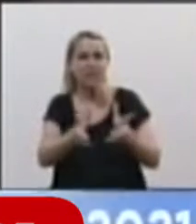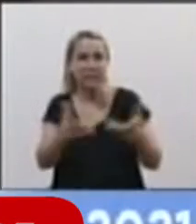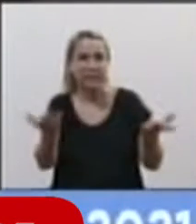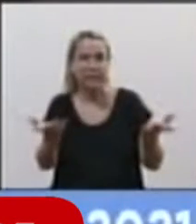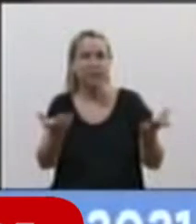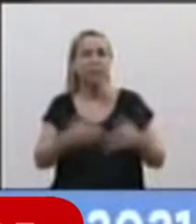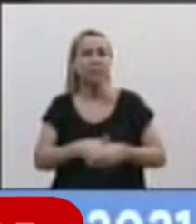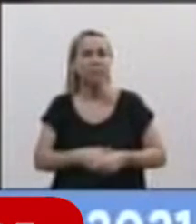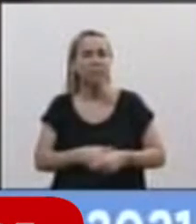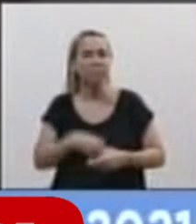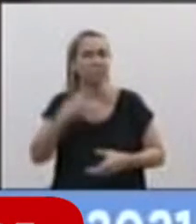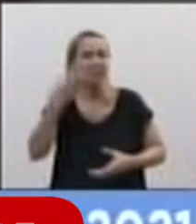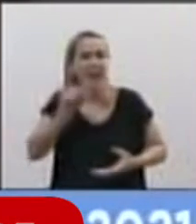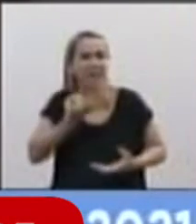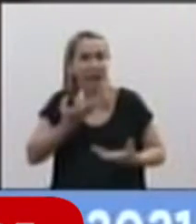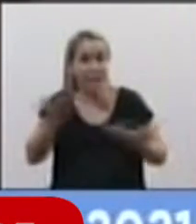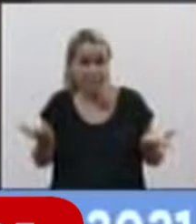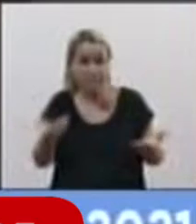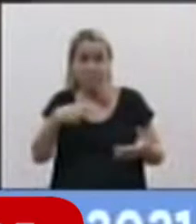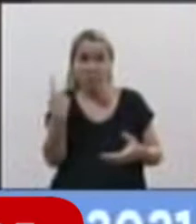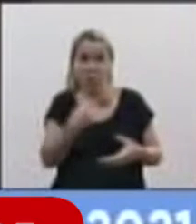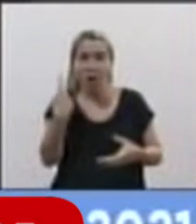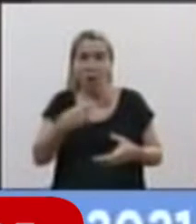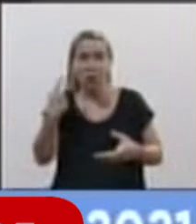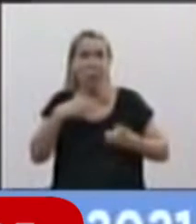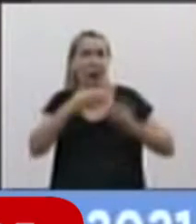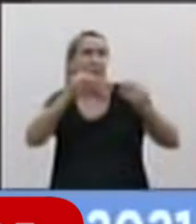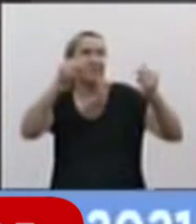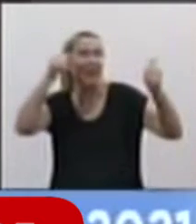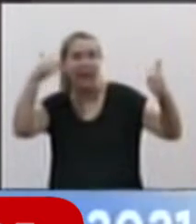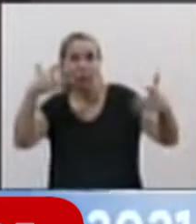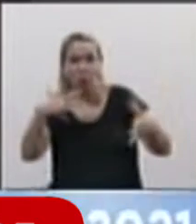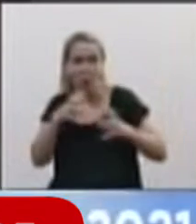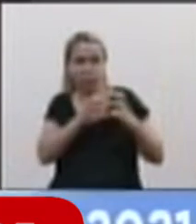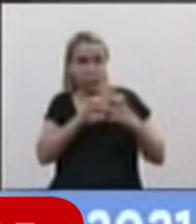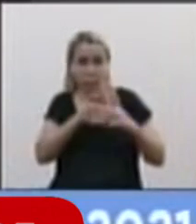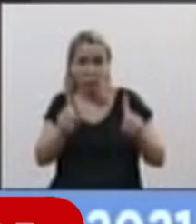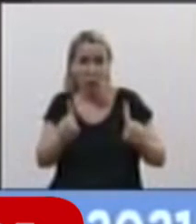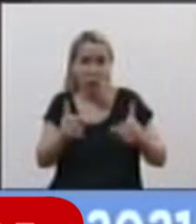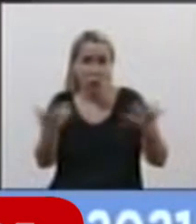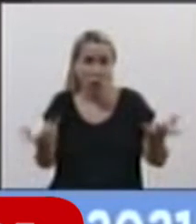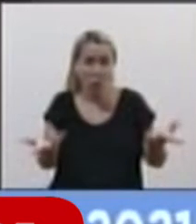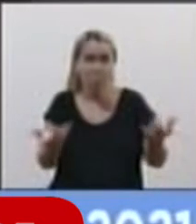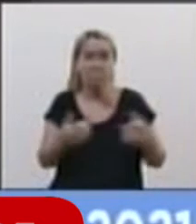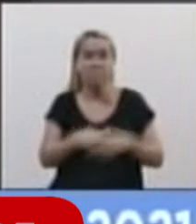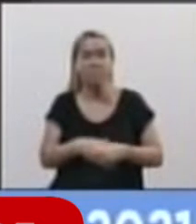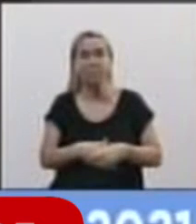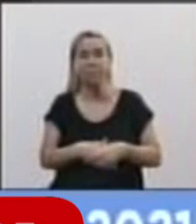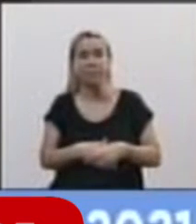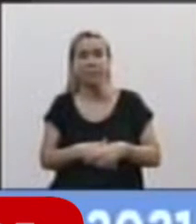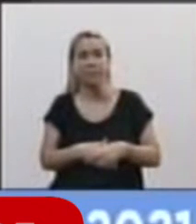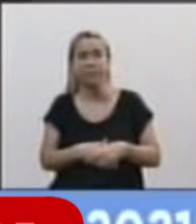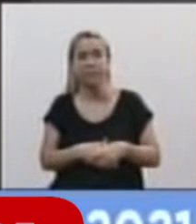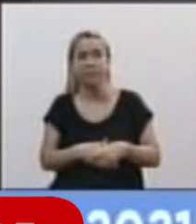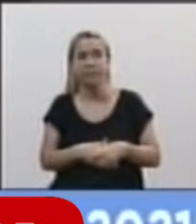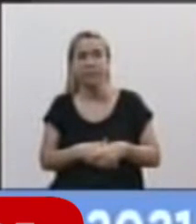lo que fue su aprobación, deberá volver allí, teniendo en cuenta que hay errores administrativos en las planillas anexas.